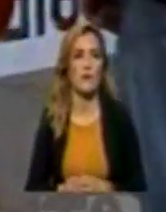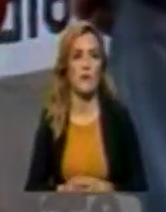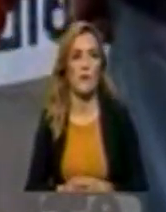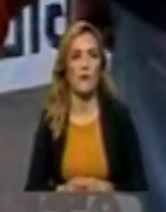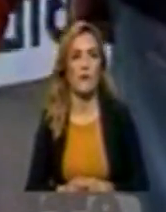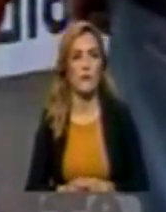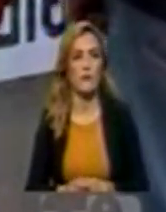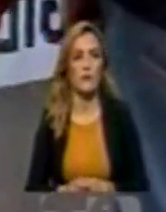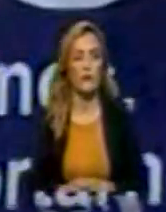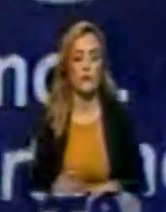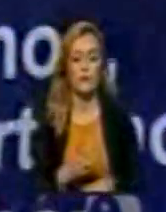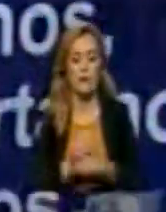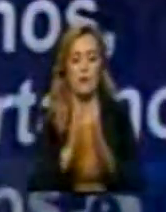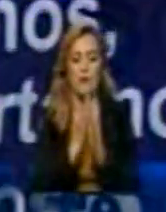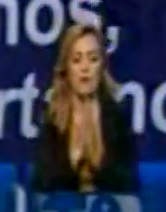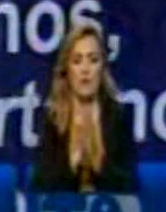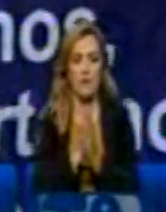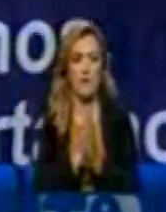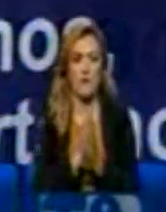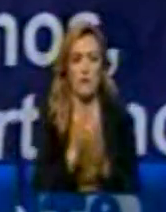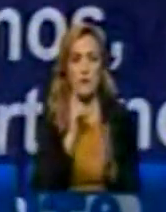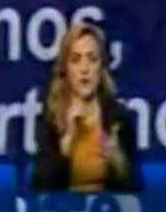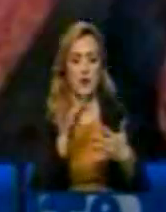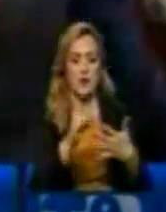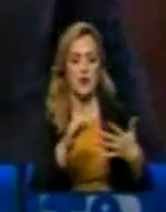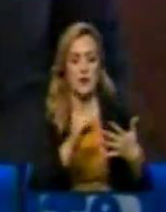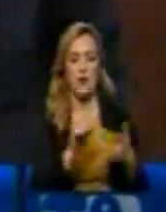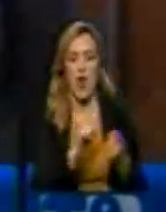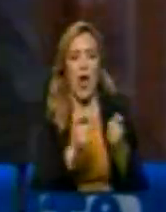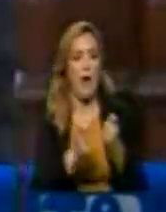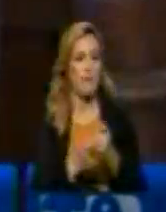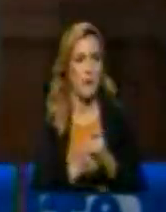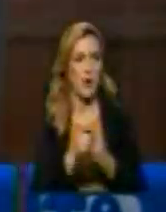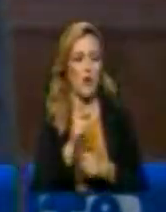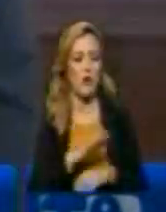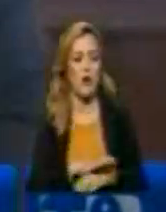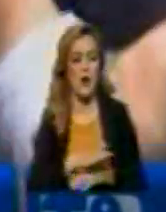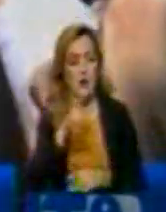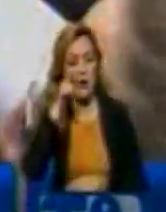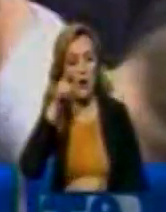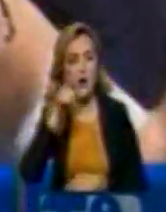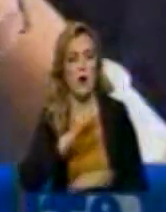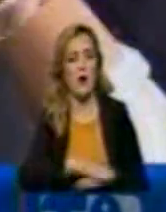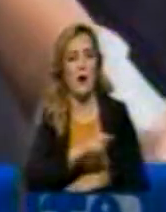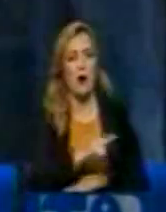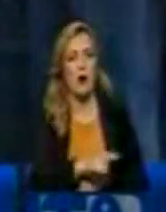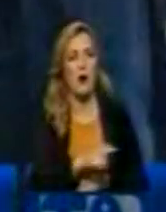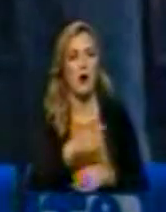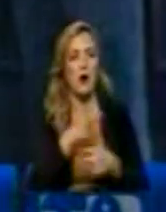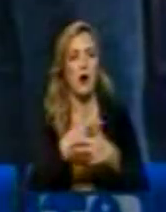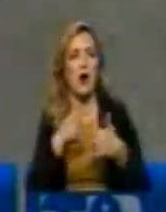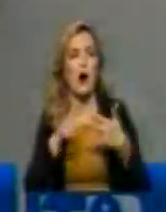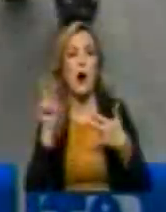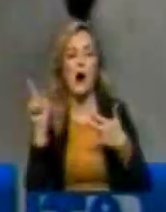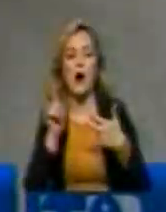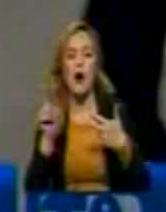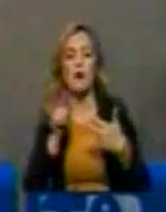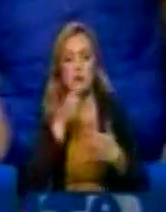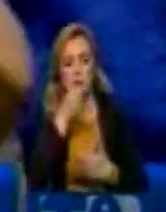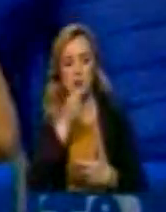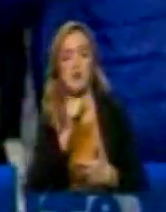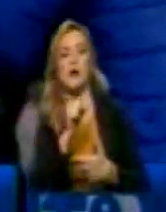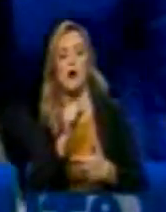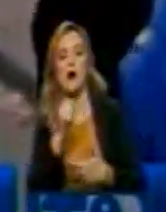Aun cuando se ha solicitado la reformulación de cargos, la Fiscalía se mantiene en acusar a Paola Pavón, Virgilio Hernández y otros por el delito